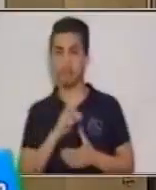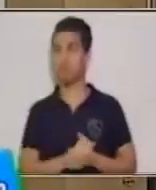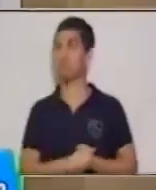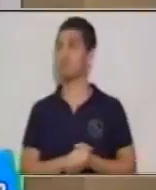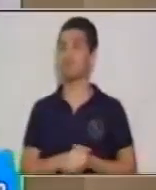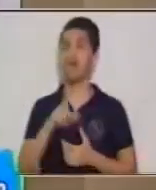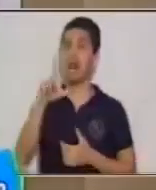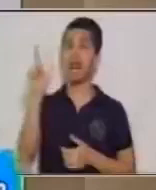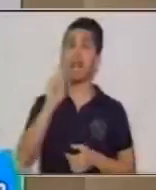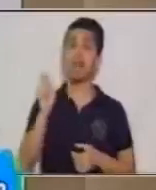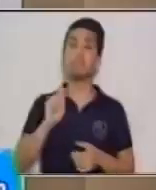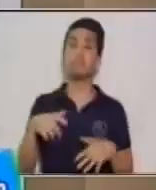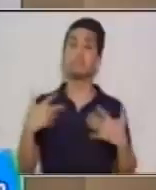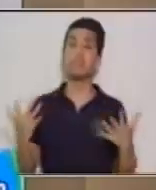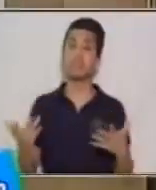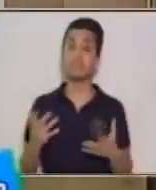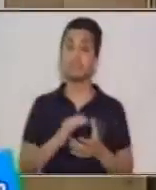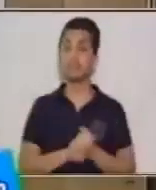Lápiz.